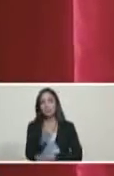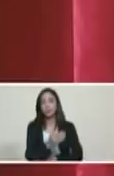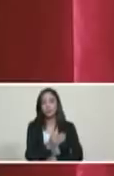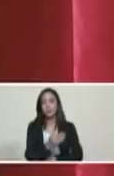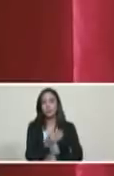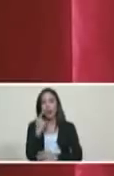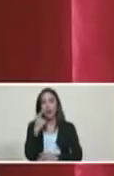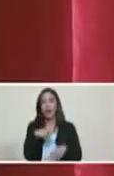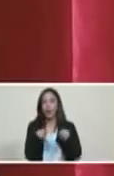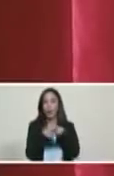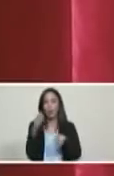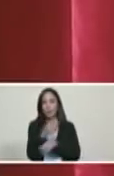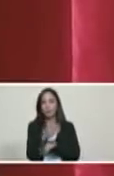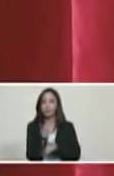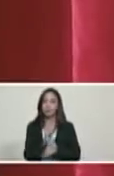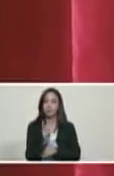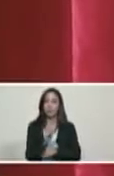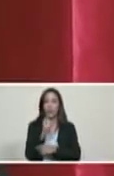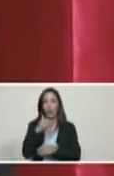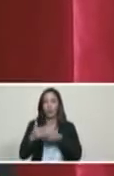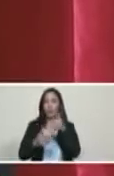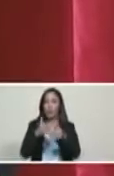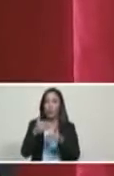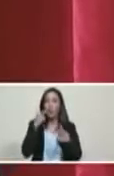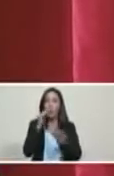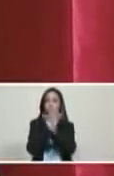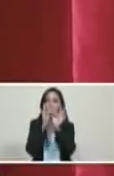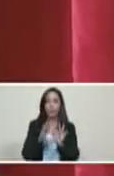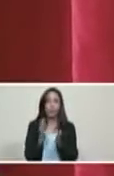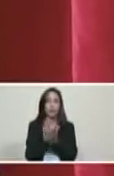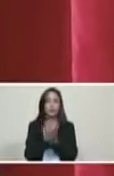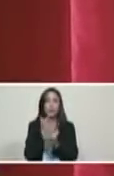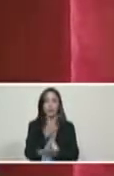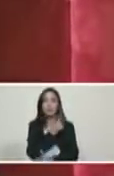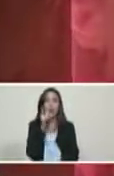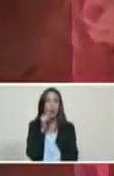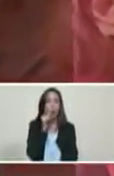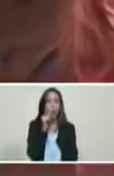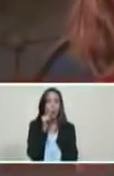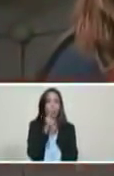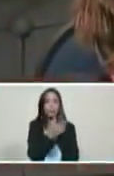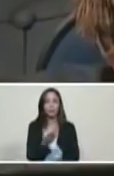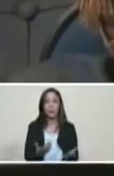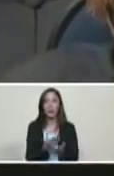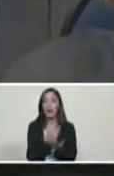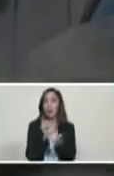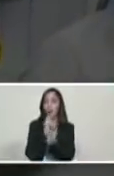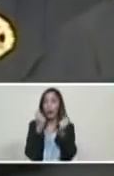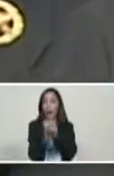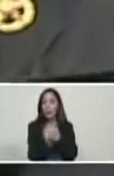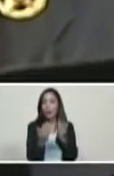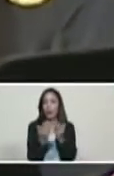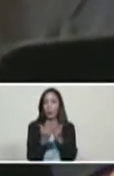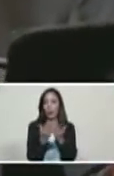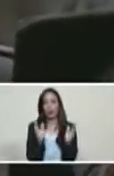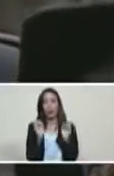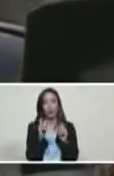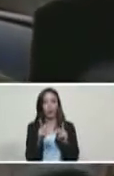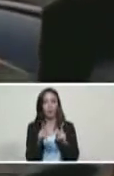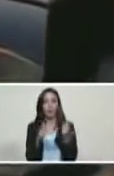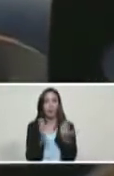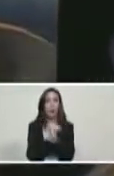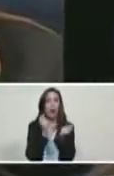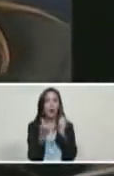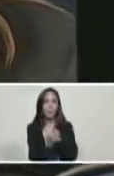ese pensamiento del maestro Prieto, quien siempre nos decía que para cambiar la escuela y cambiar la educación había